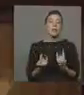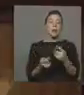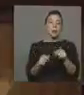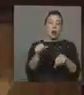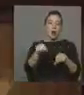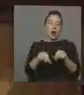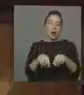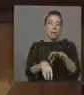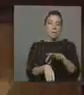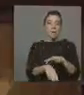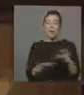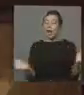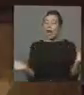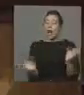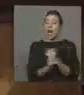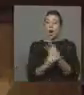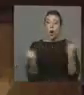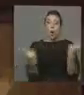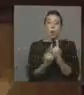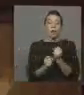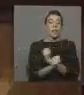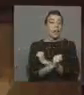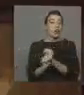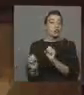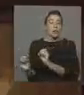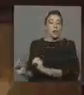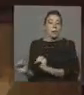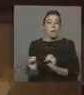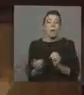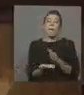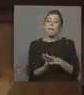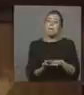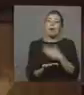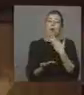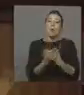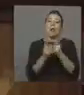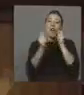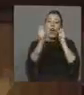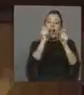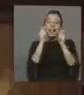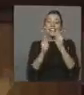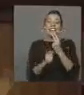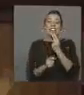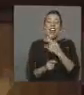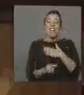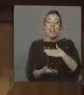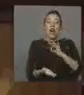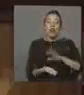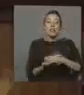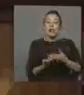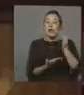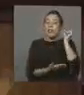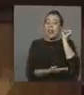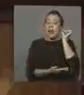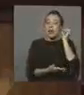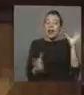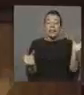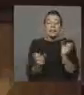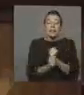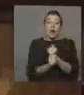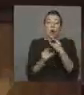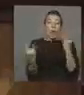intervención médica inmediata o impostergable, como por ejemplo cuando el riesgo para la vida o la salud de la mujer sea